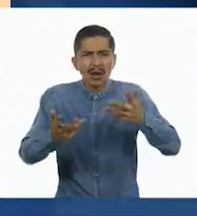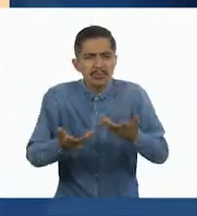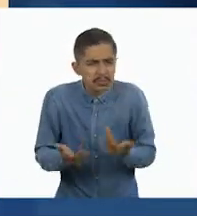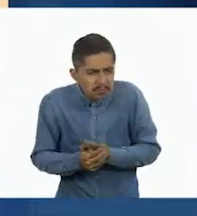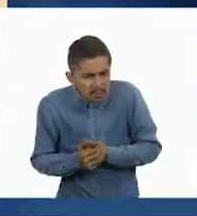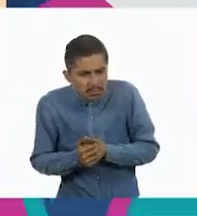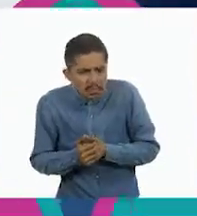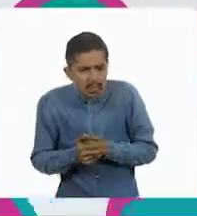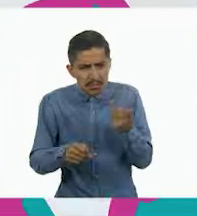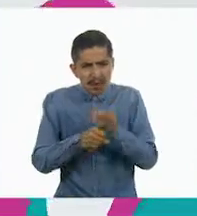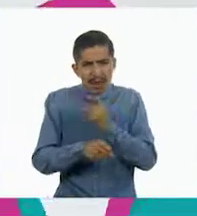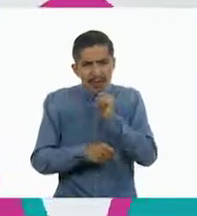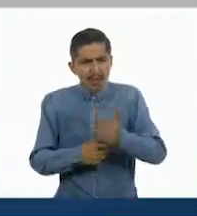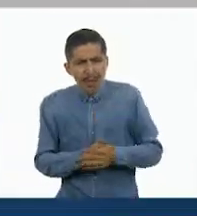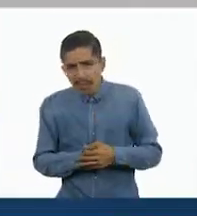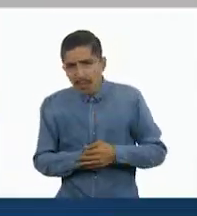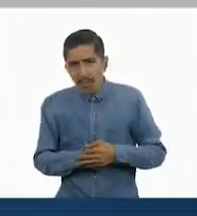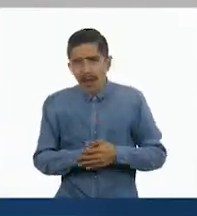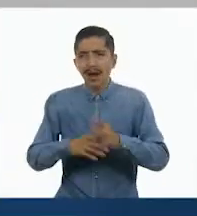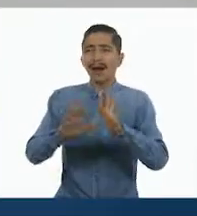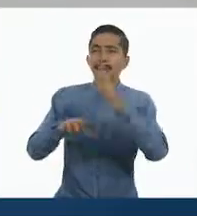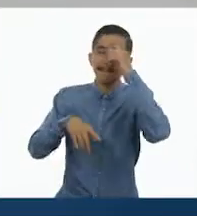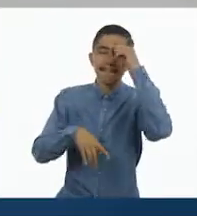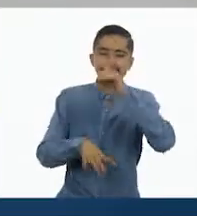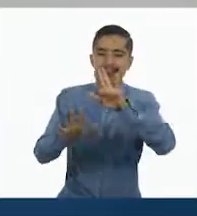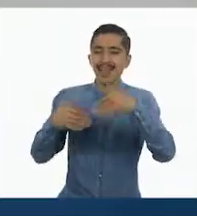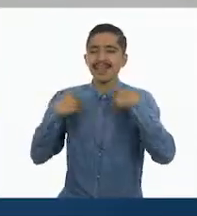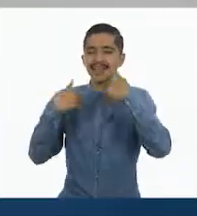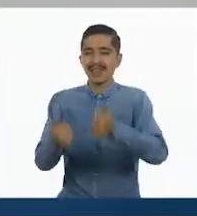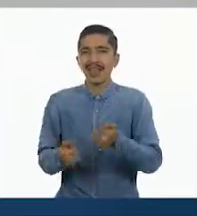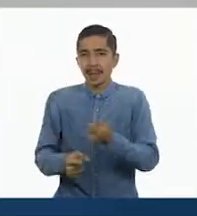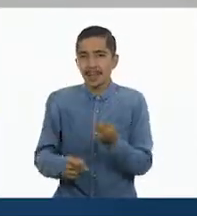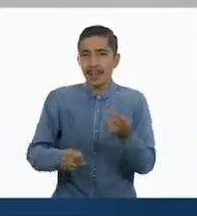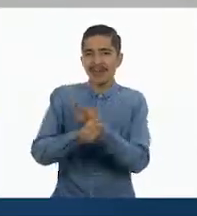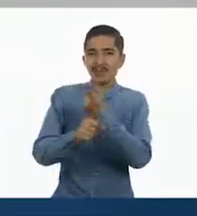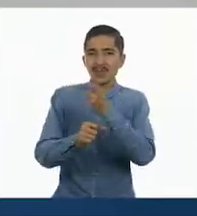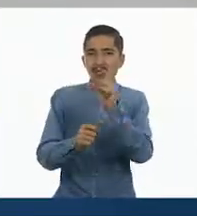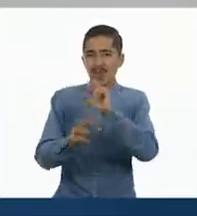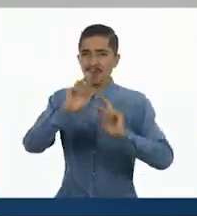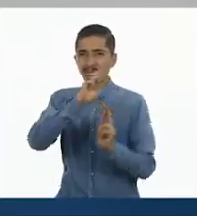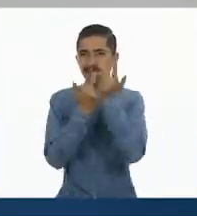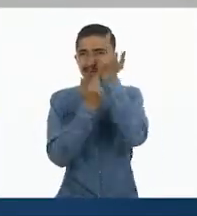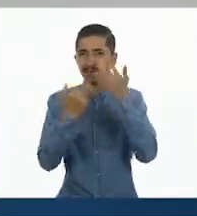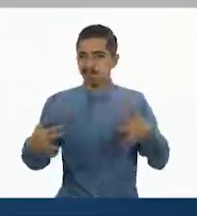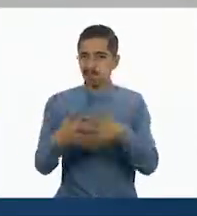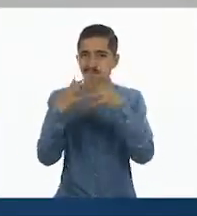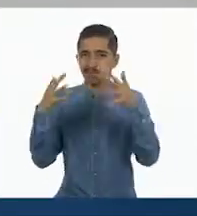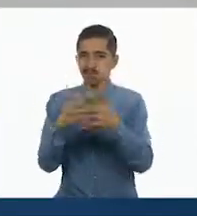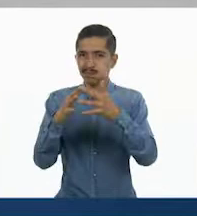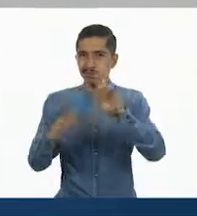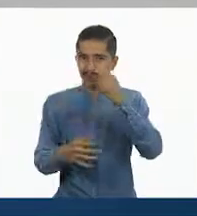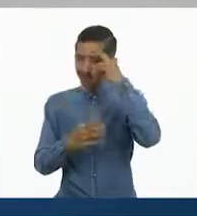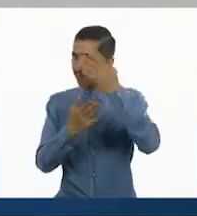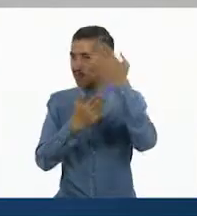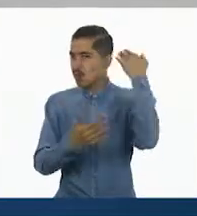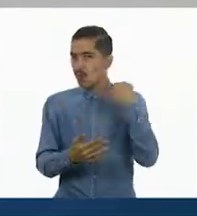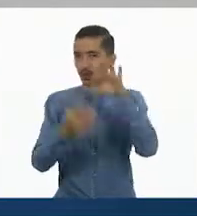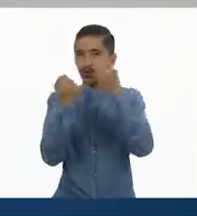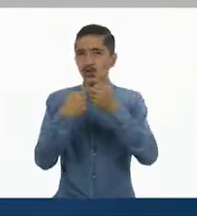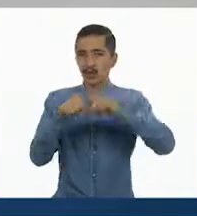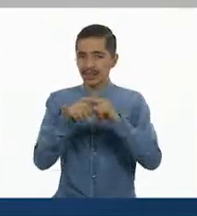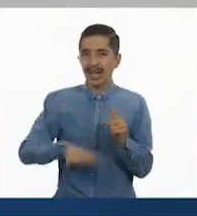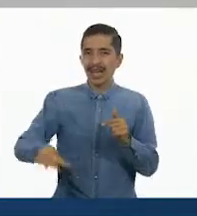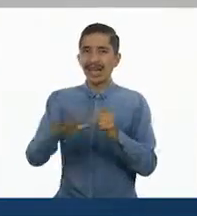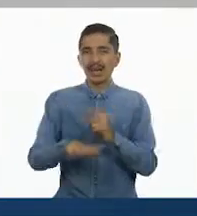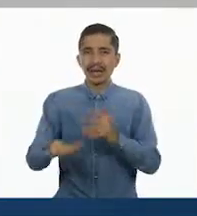si no pasó? Pues para comprender el tamaño de la tragedia que causó la Revolución Mexicana en la sociedad debido a